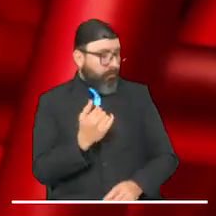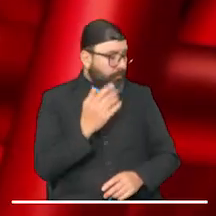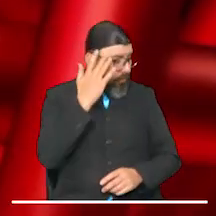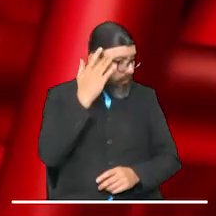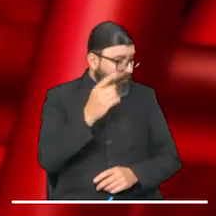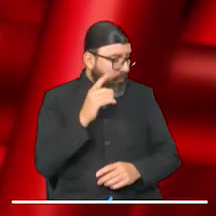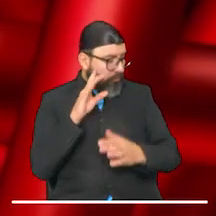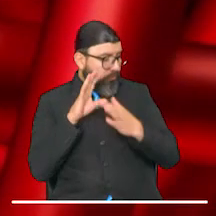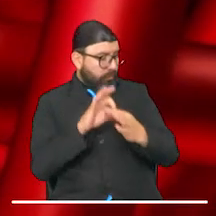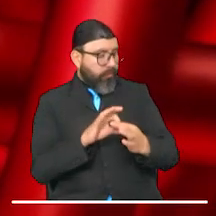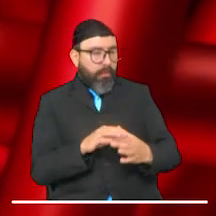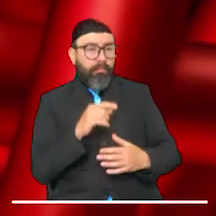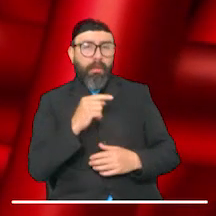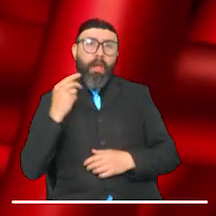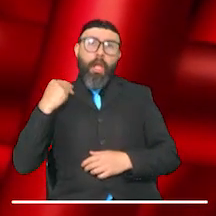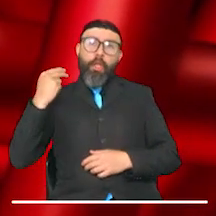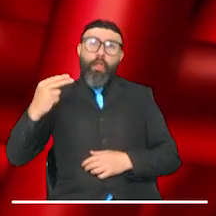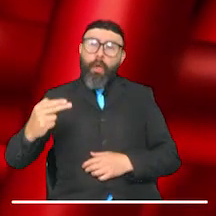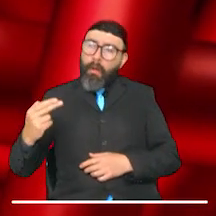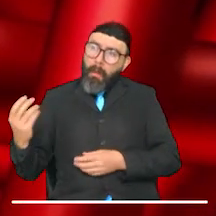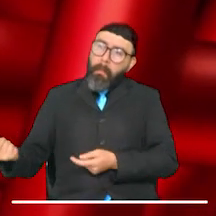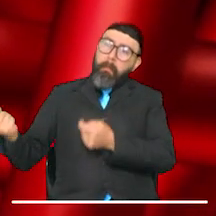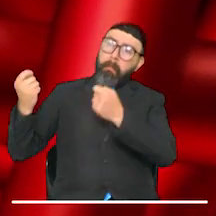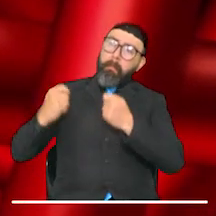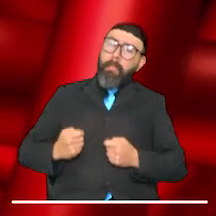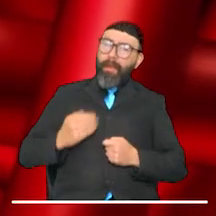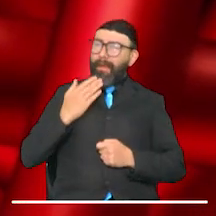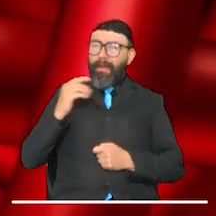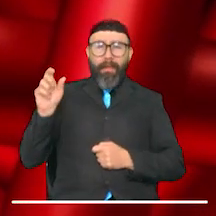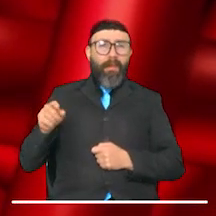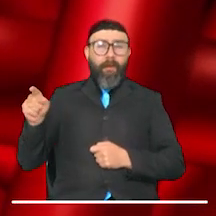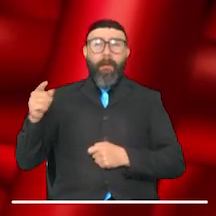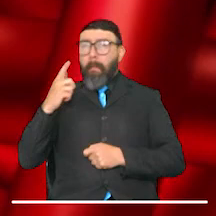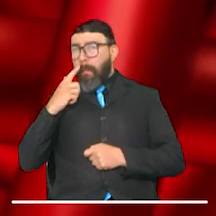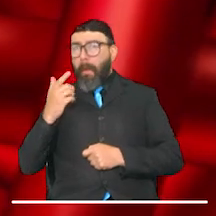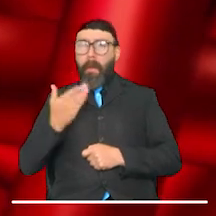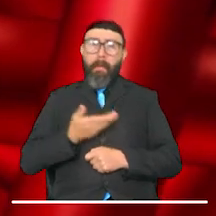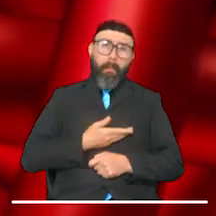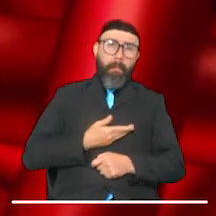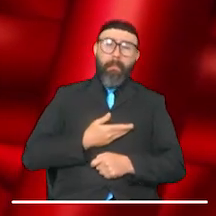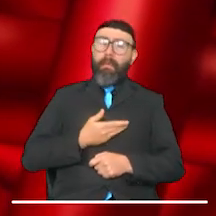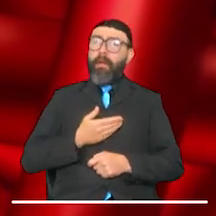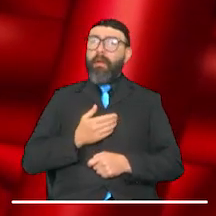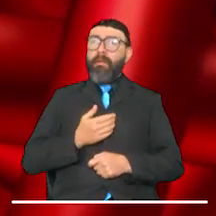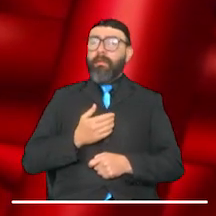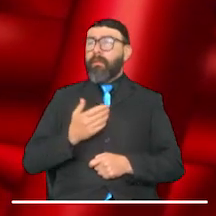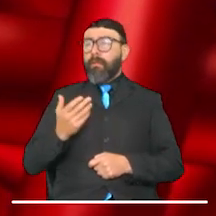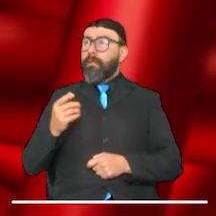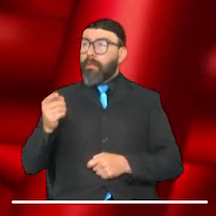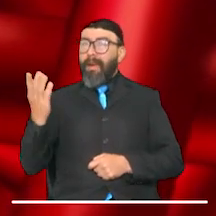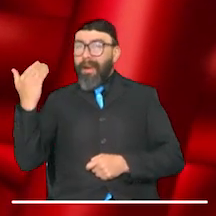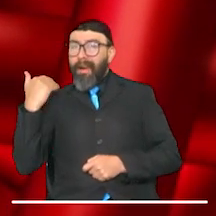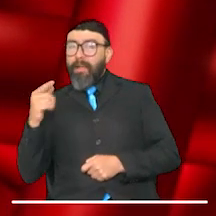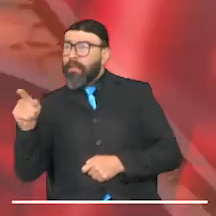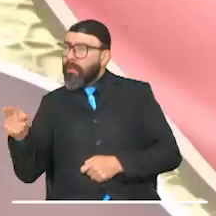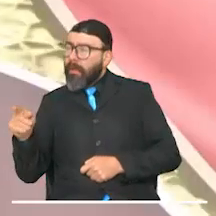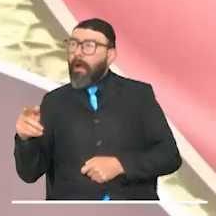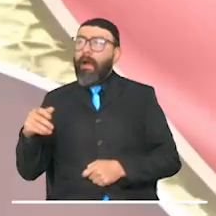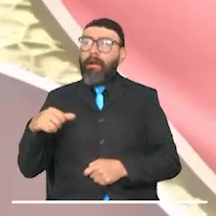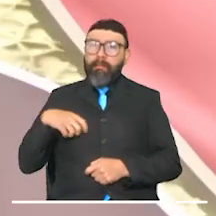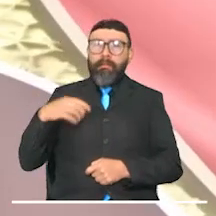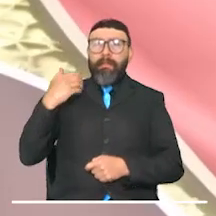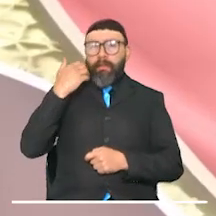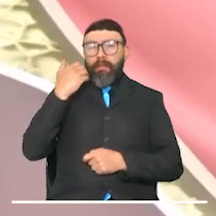por lo tanto si tenemos un paciente con una herencia muy fuerte padre madres con antecedentes de